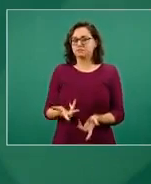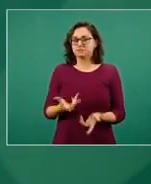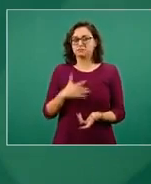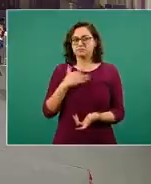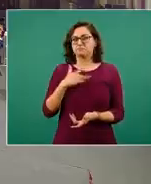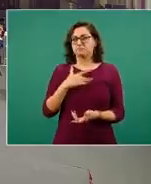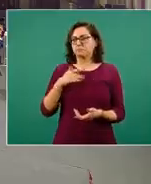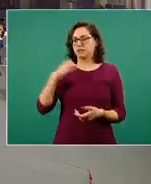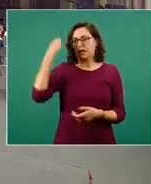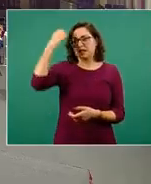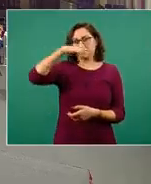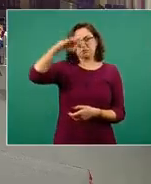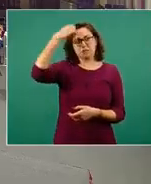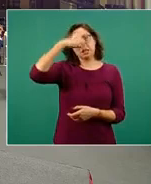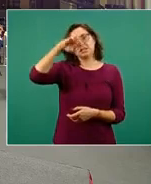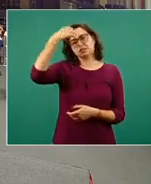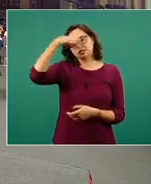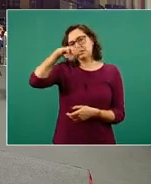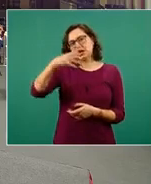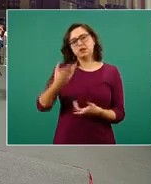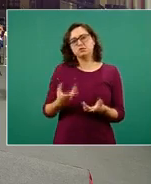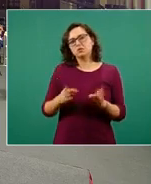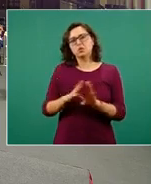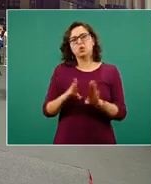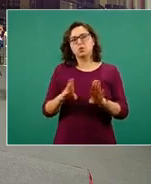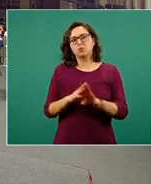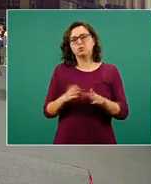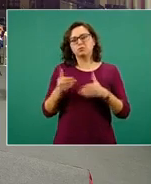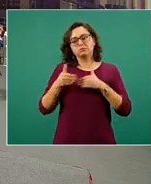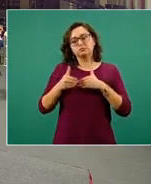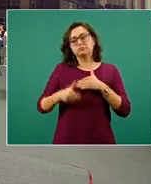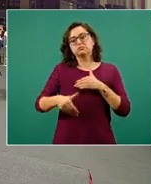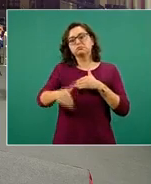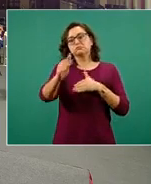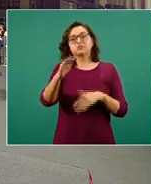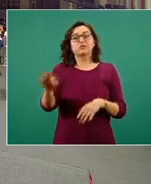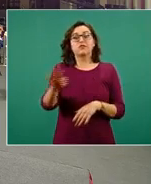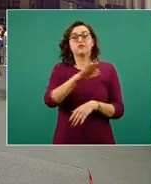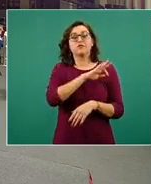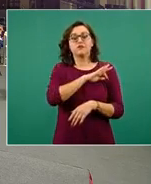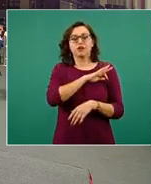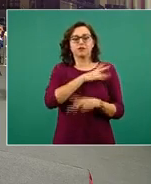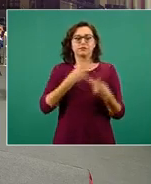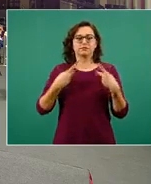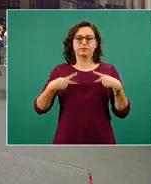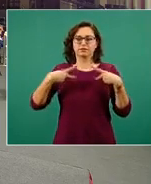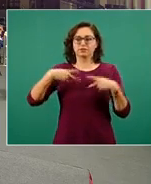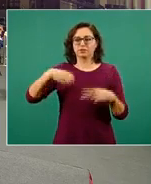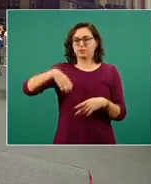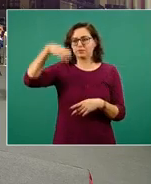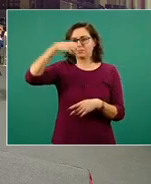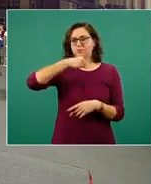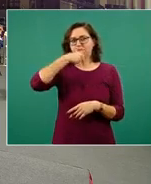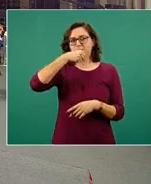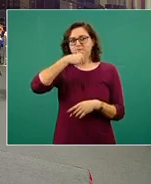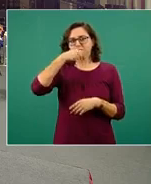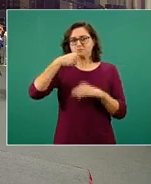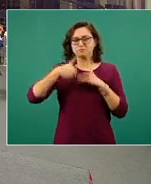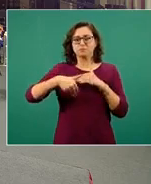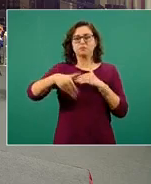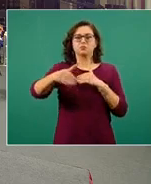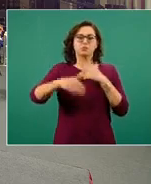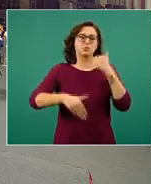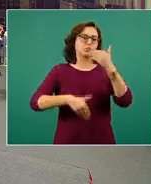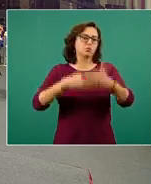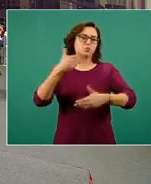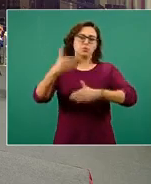experiencia de esperanza que tienen ahora las personas adultas mayores, supongo que en su momento las demás